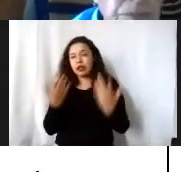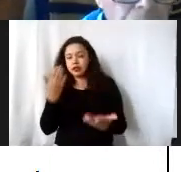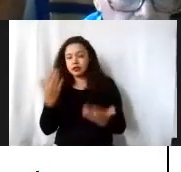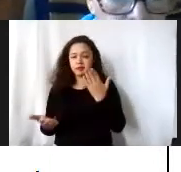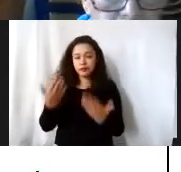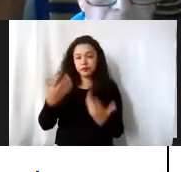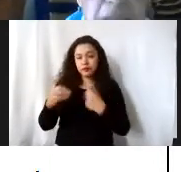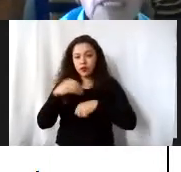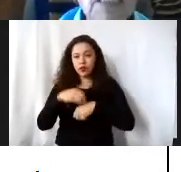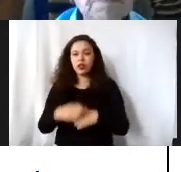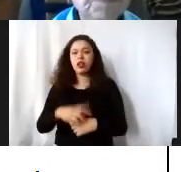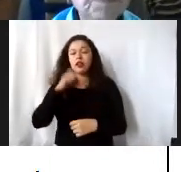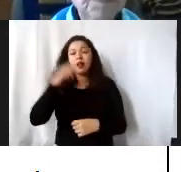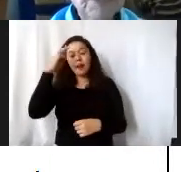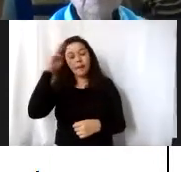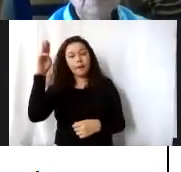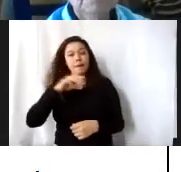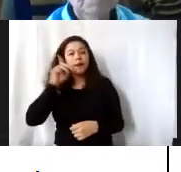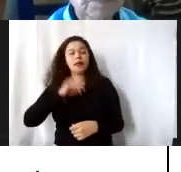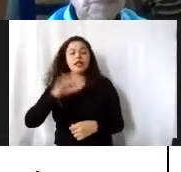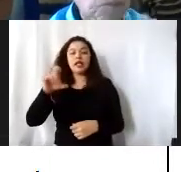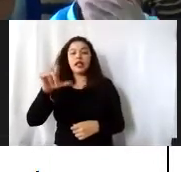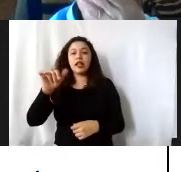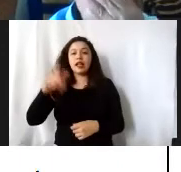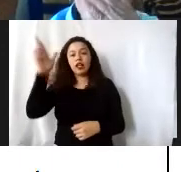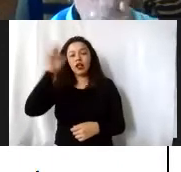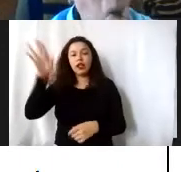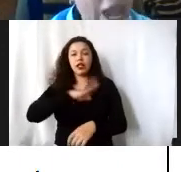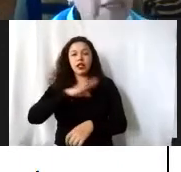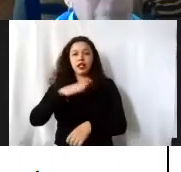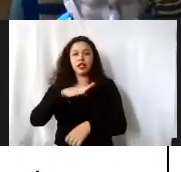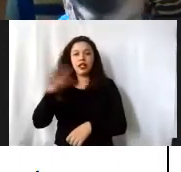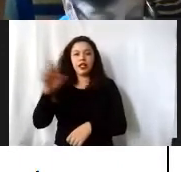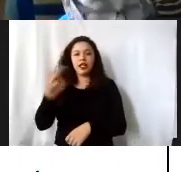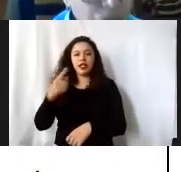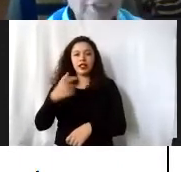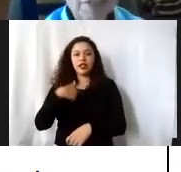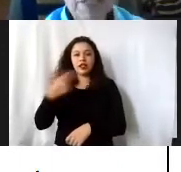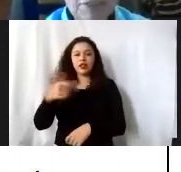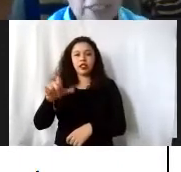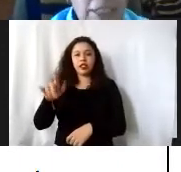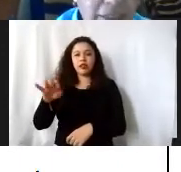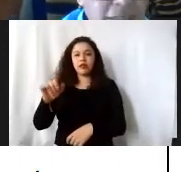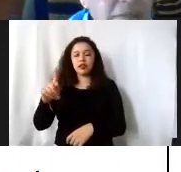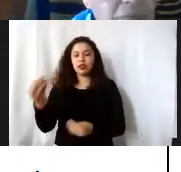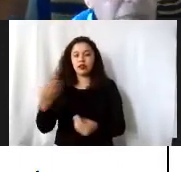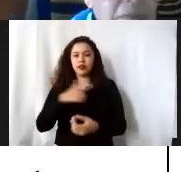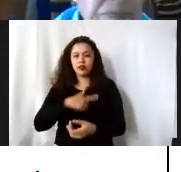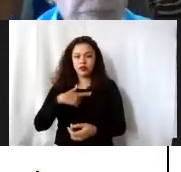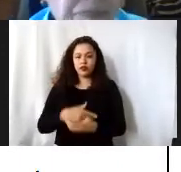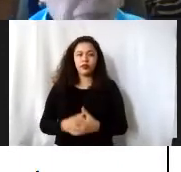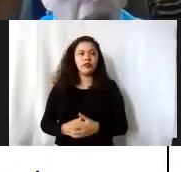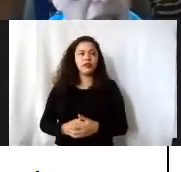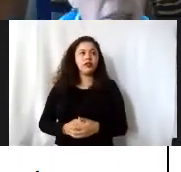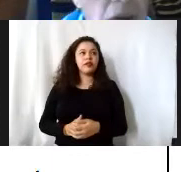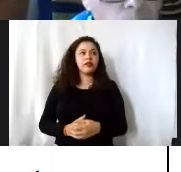Sí, maestra Elia. Sí. Hola, Sí. ¿qué tal? Soy Gilberto. Mucho gusto, Gilberto. Adelante. Mucho gusto, maestra.